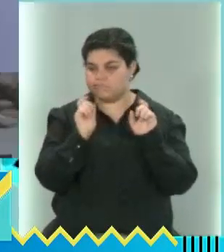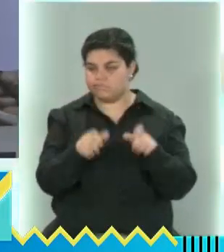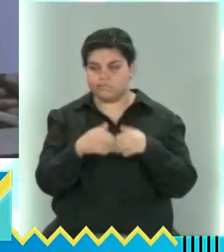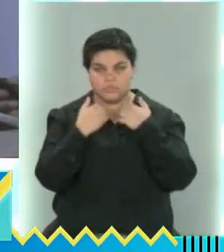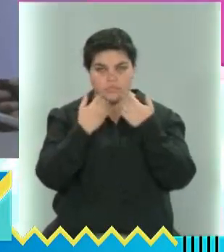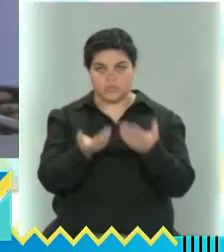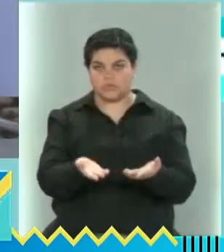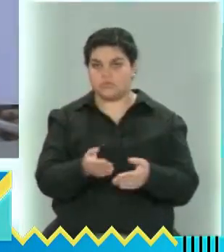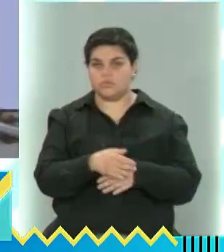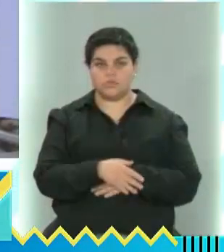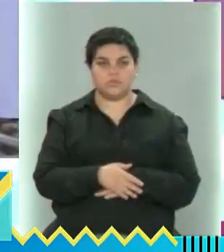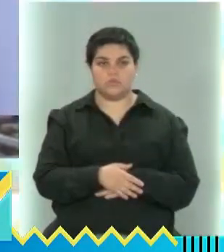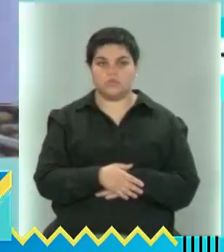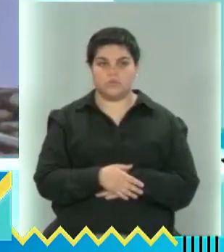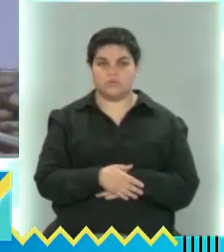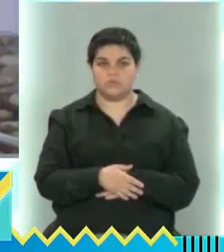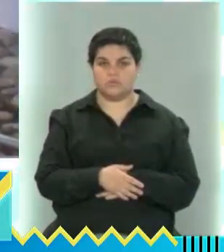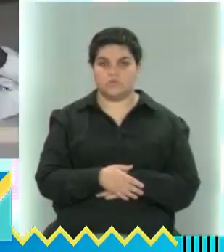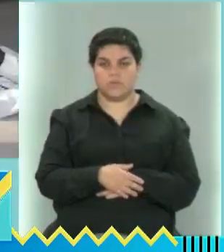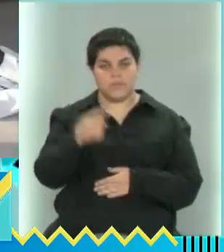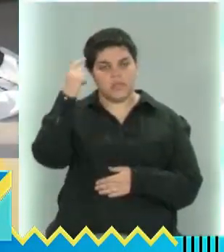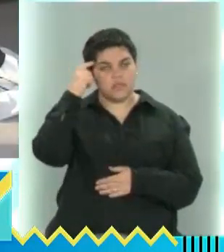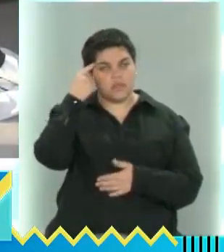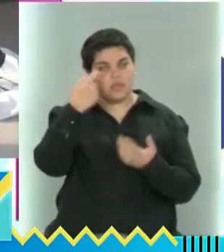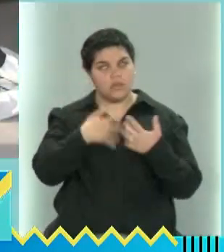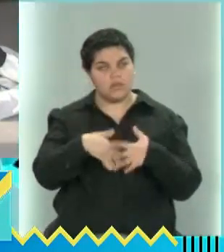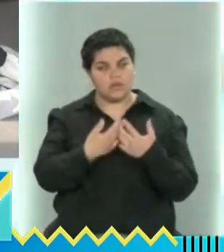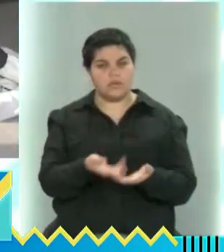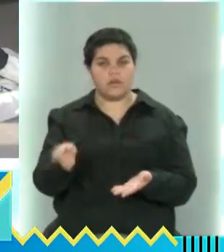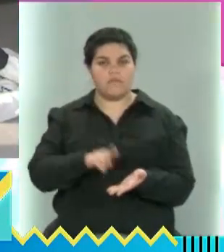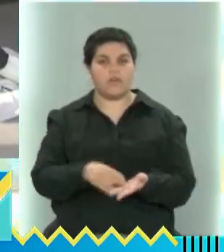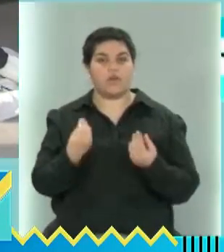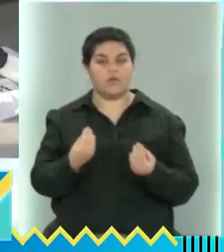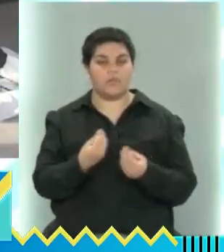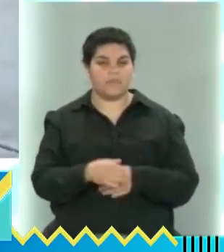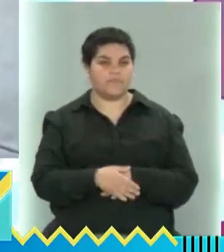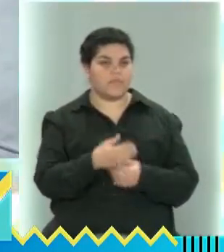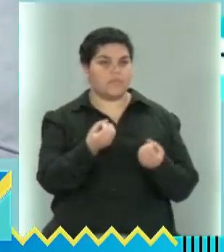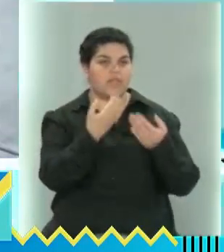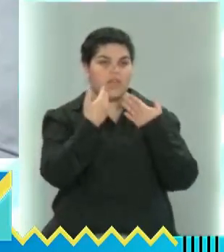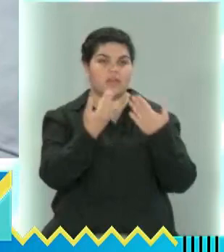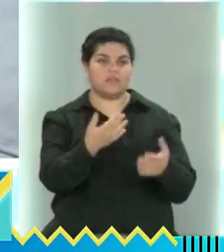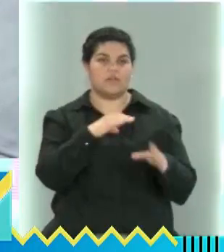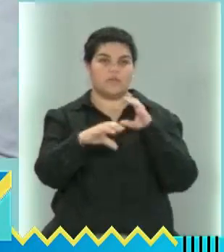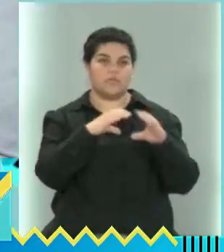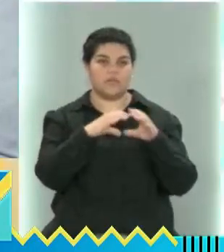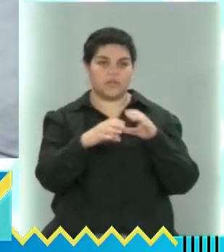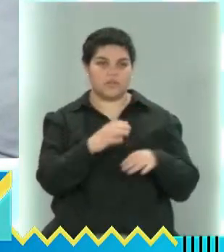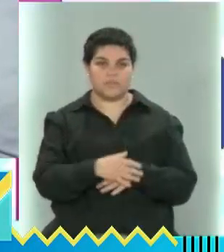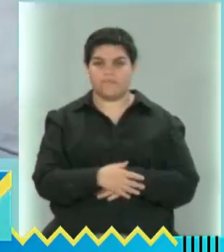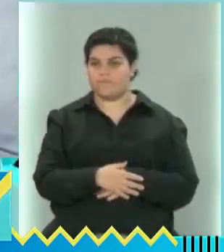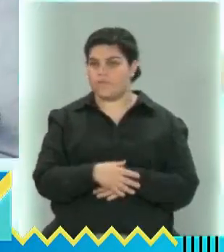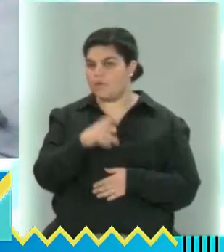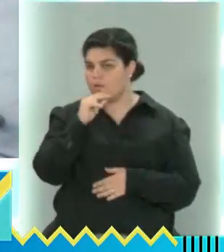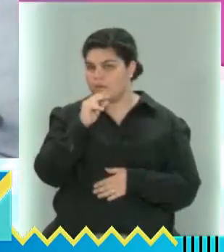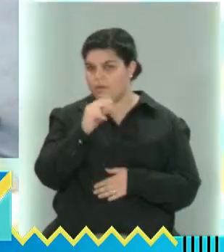tiene que haber una idea de repensar cómo se propone, ¿no? Bien. Víctor, te agradecemos muchísimo la comunicación con Distintos Parecidos. Bueno, muchas gracias